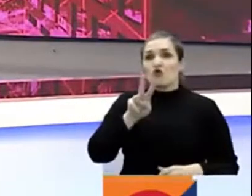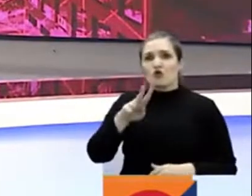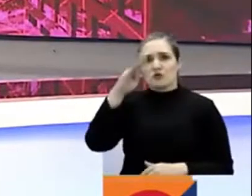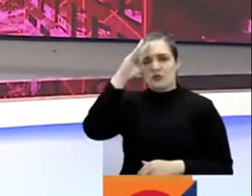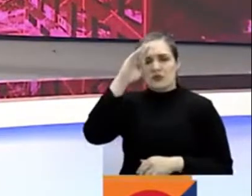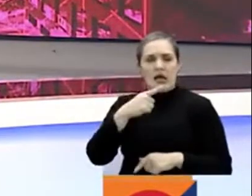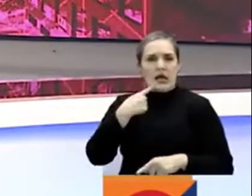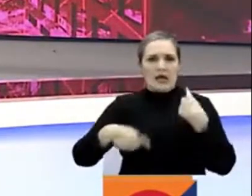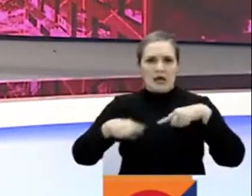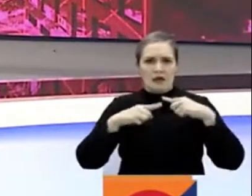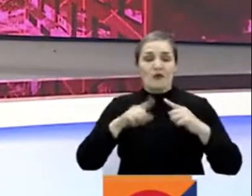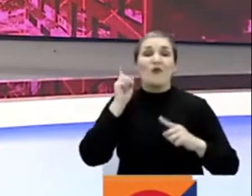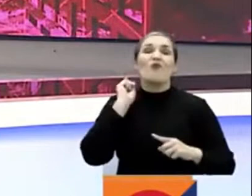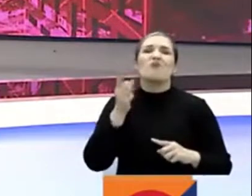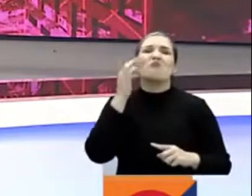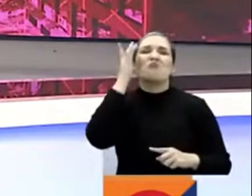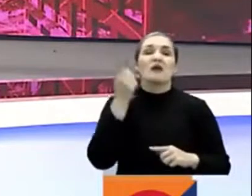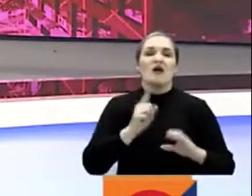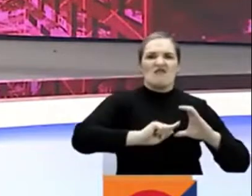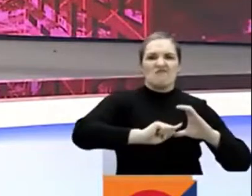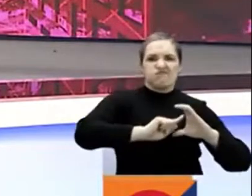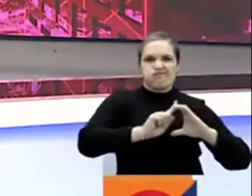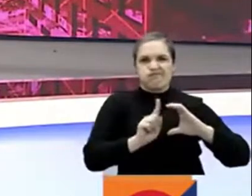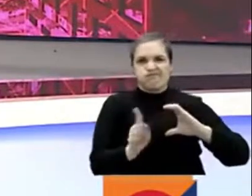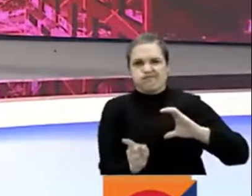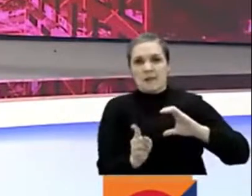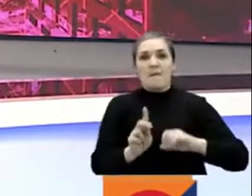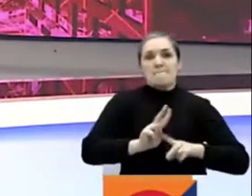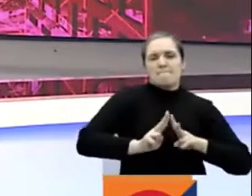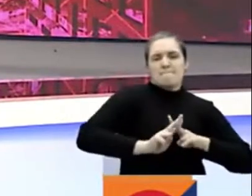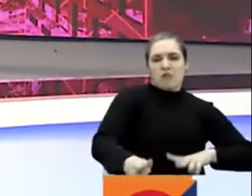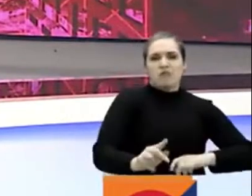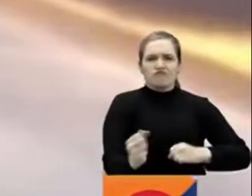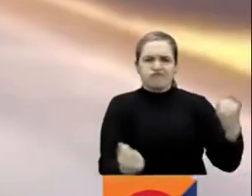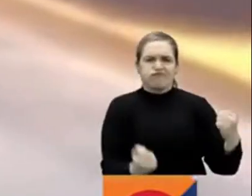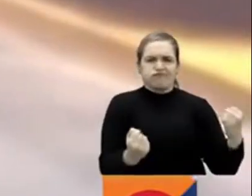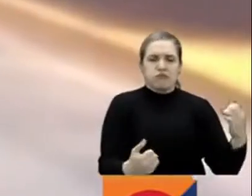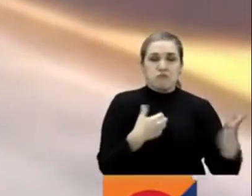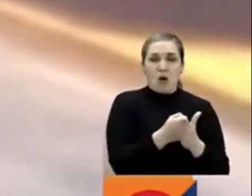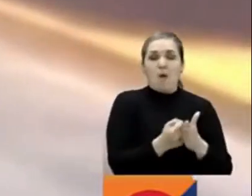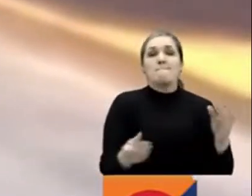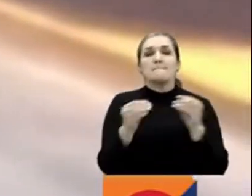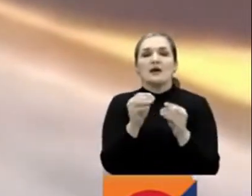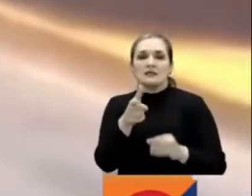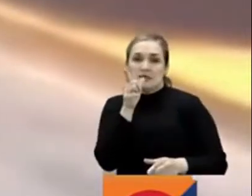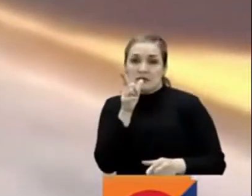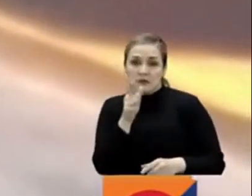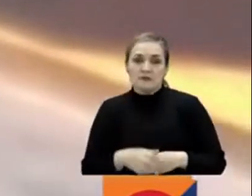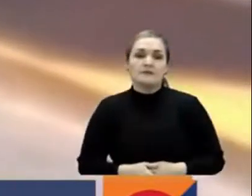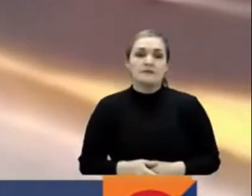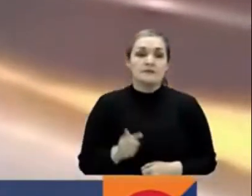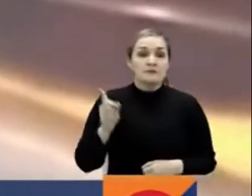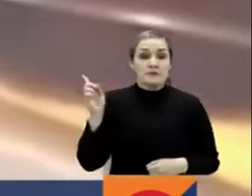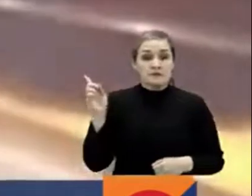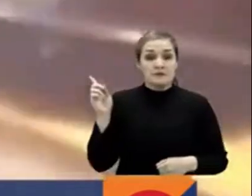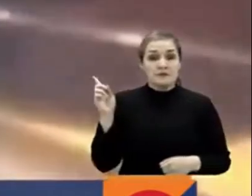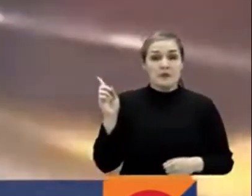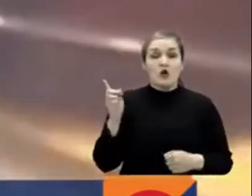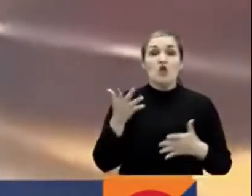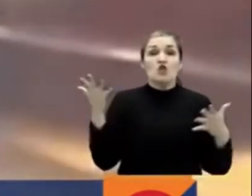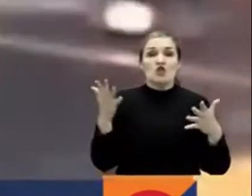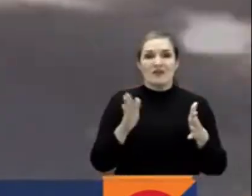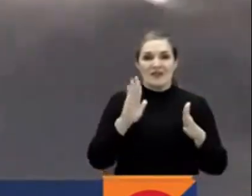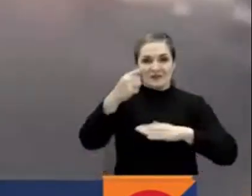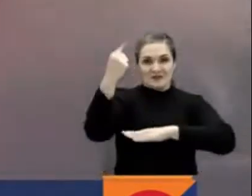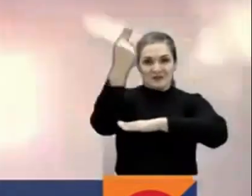consumo de bebidas embriagantes serían las causas de lo sucedido. Este es el momento en el que un vehículo impacta contra